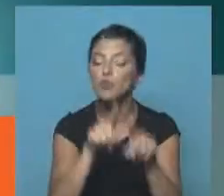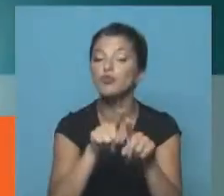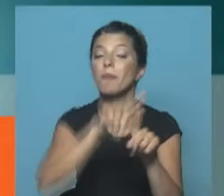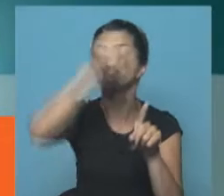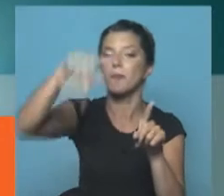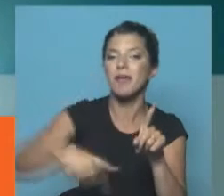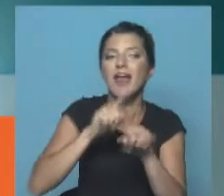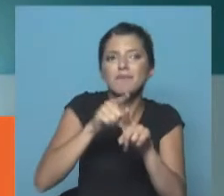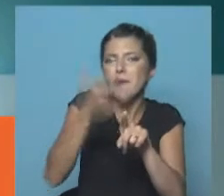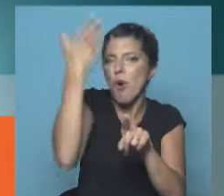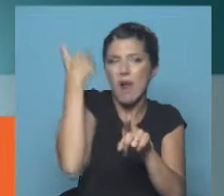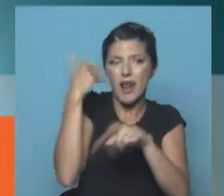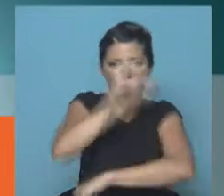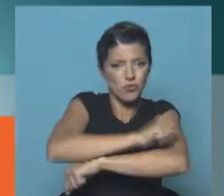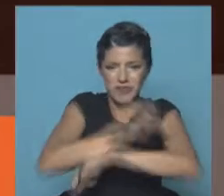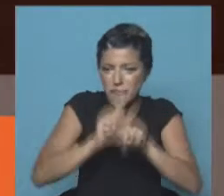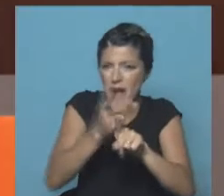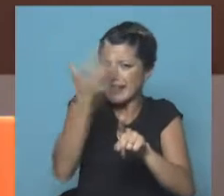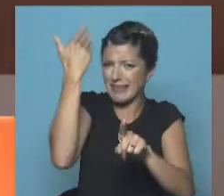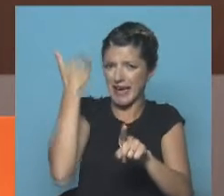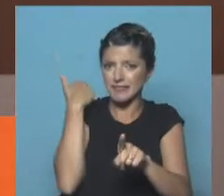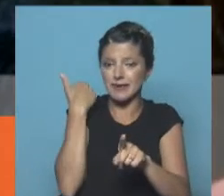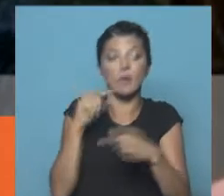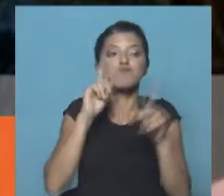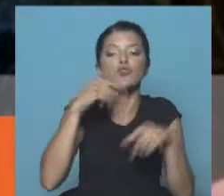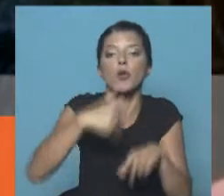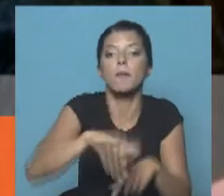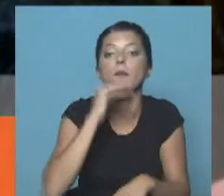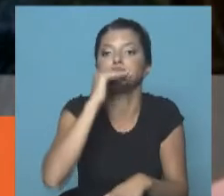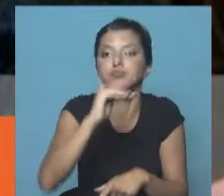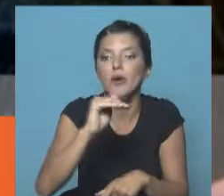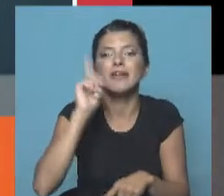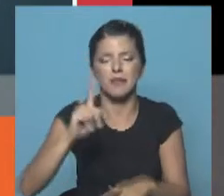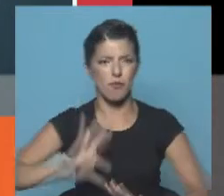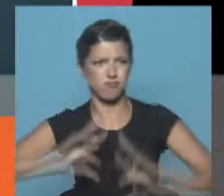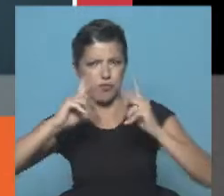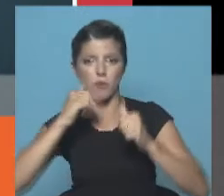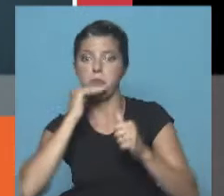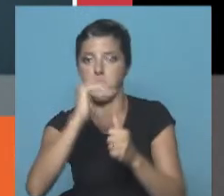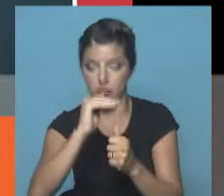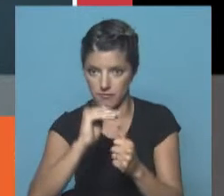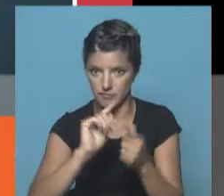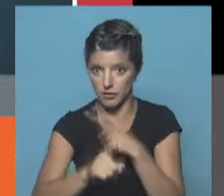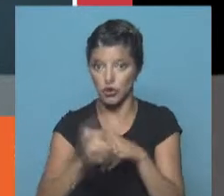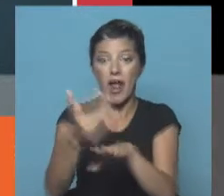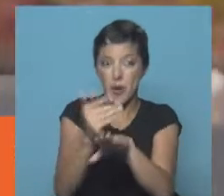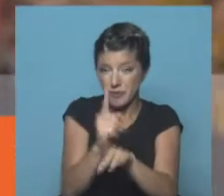de la misma manera, impredecible, mediática y explosiva que antes de ganar las elecciones.